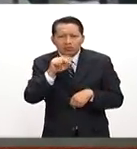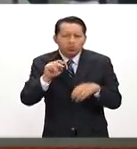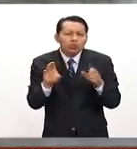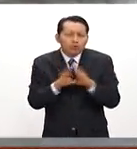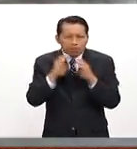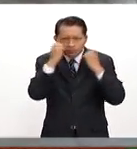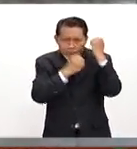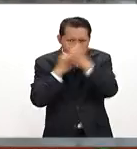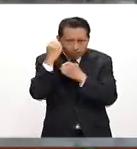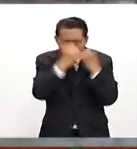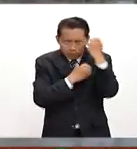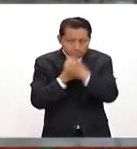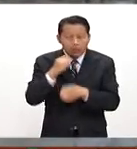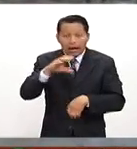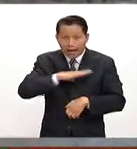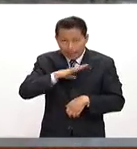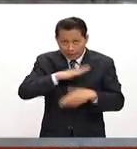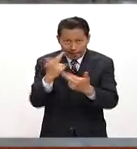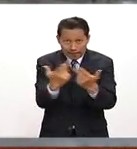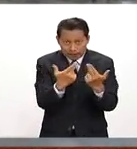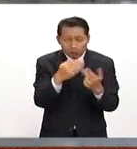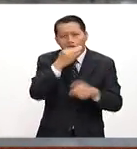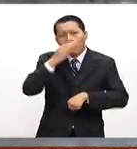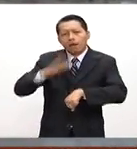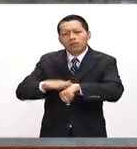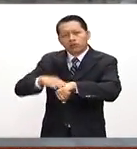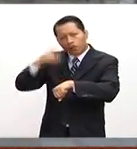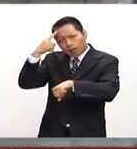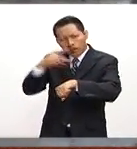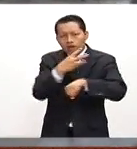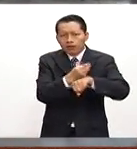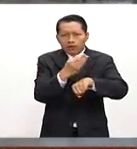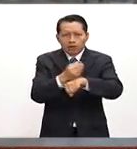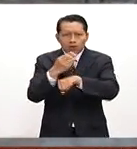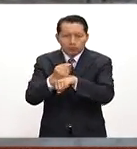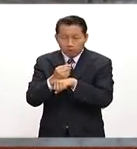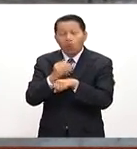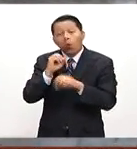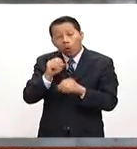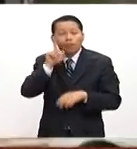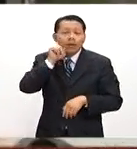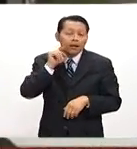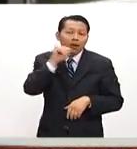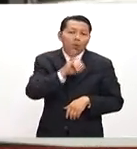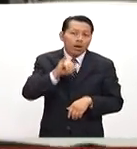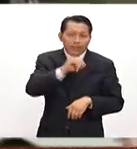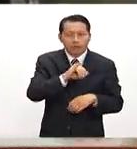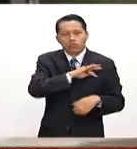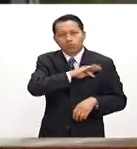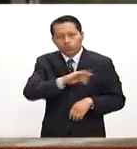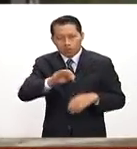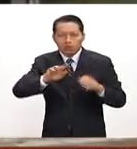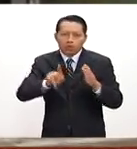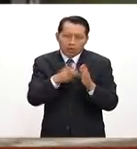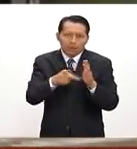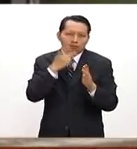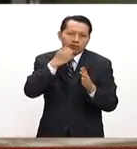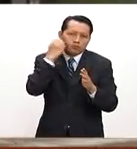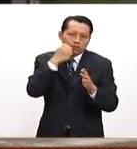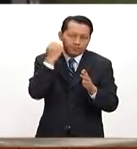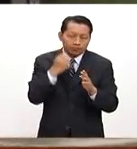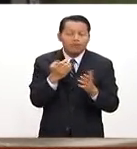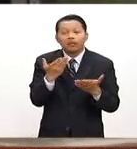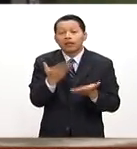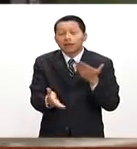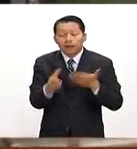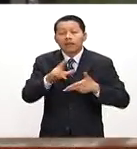la habilitación de la infraestructura para reanudar clases mañana jueves. En cuanto al impacto del huracán Newton, la SCT